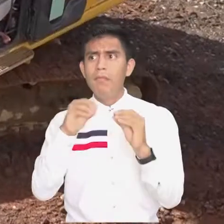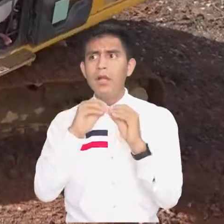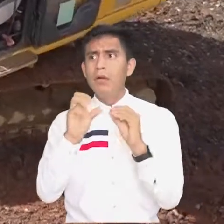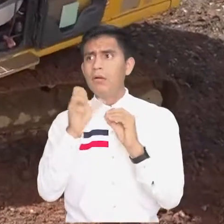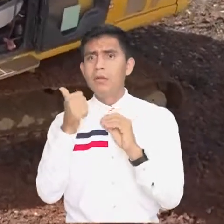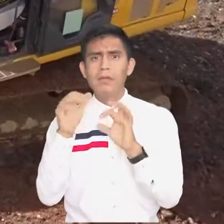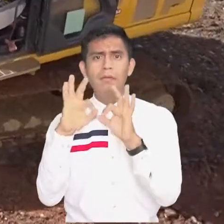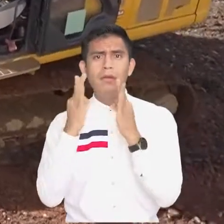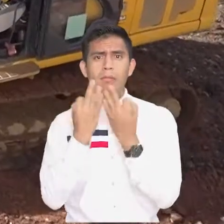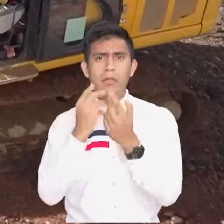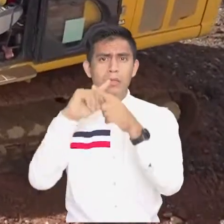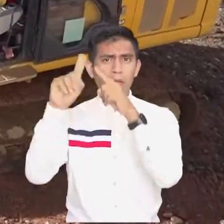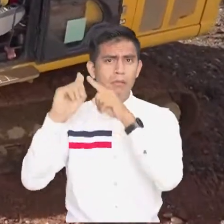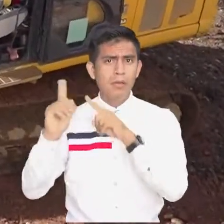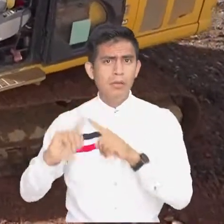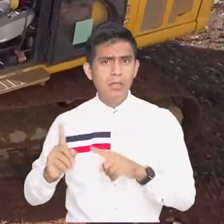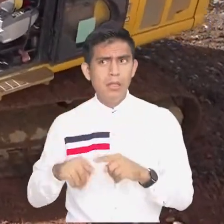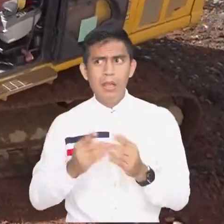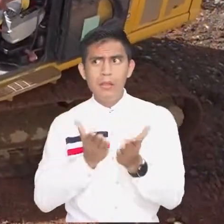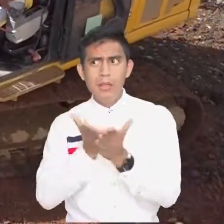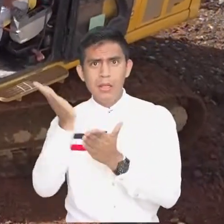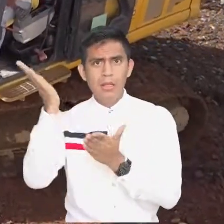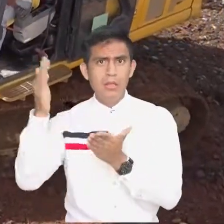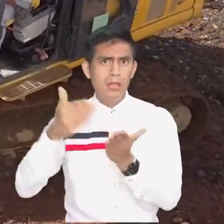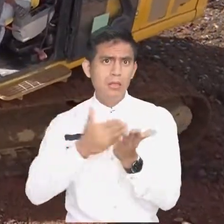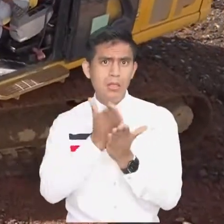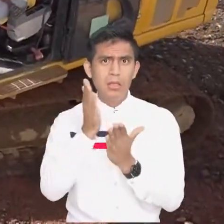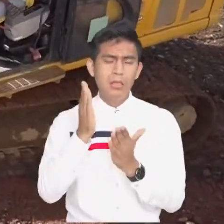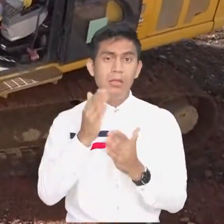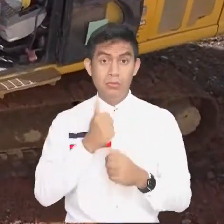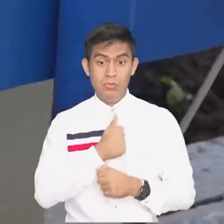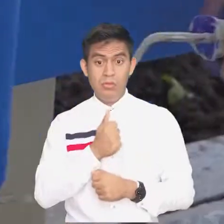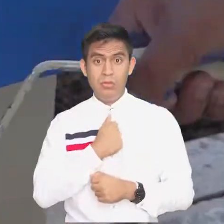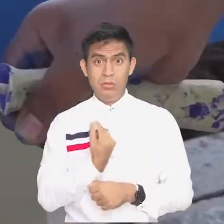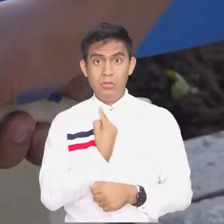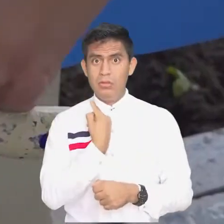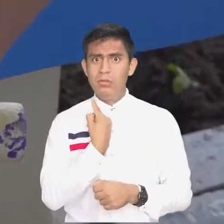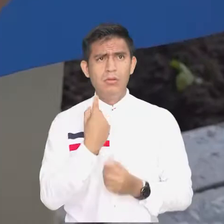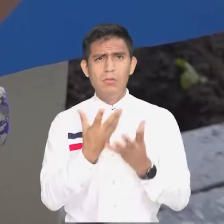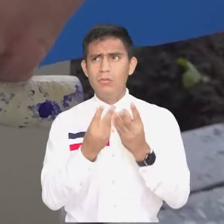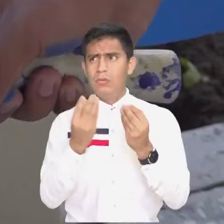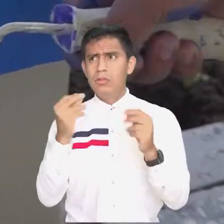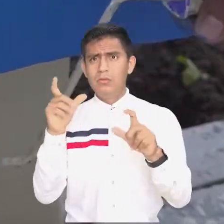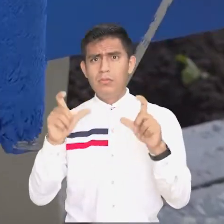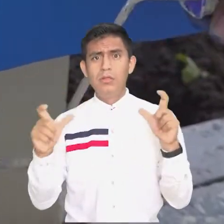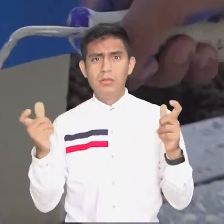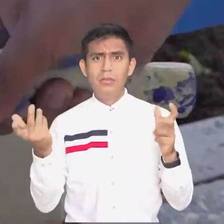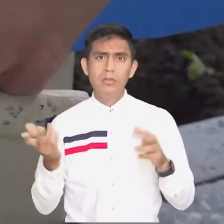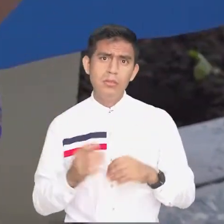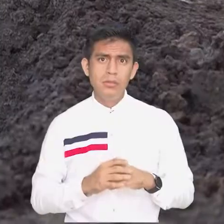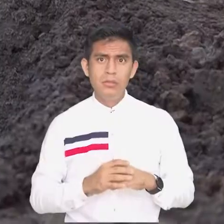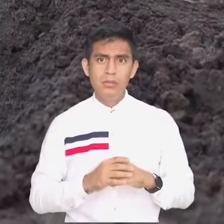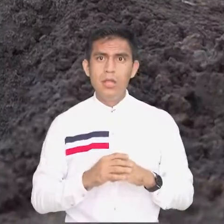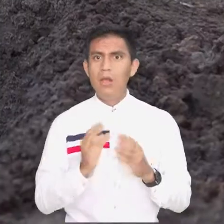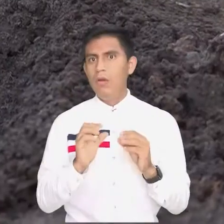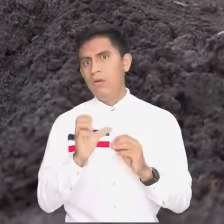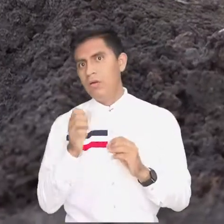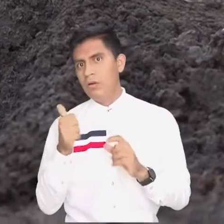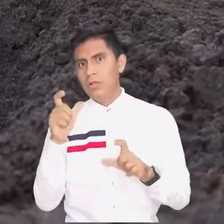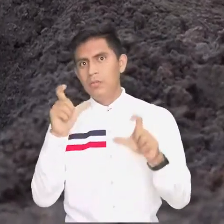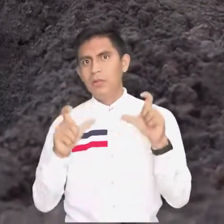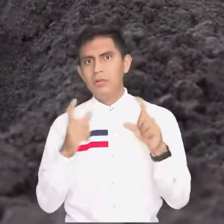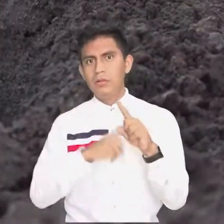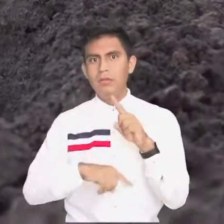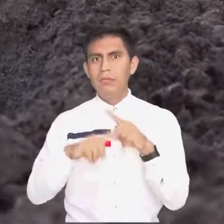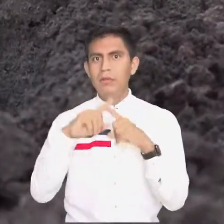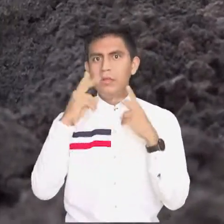beneficiado a otras familias de una forma indirecta, porque no somos solo nosotros los que trabajamos aquí los que nos beneficiamos directamente. Hay